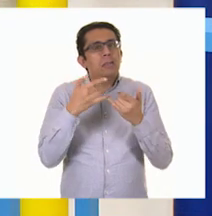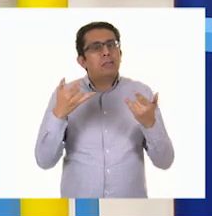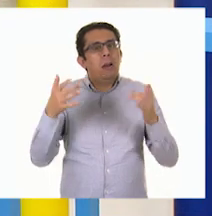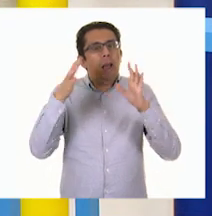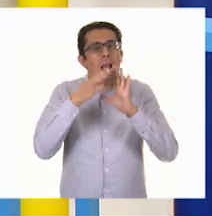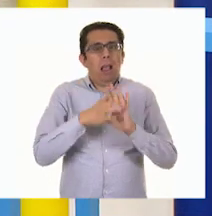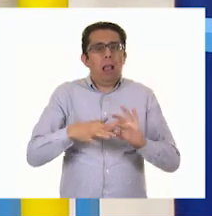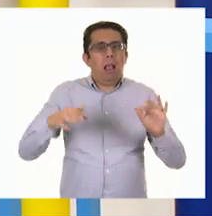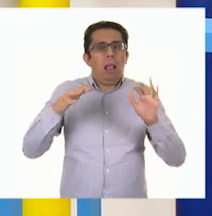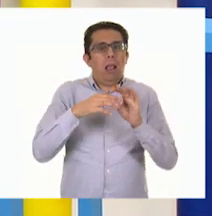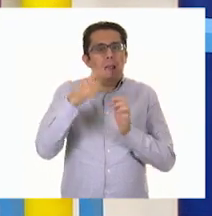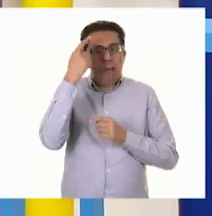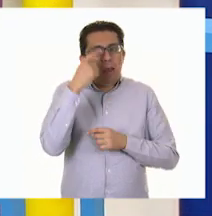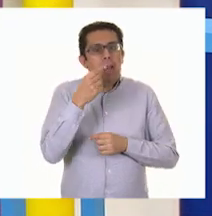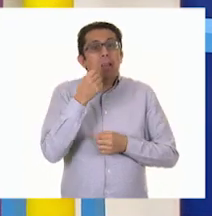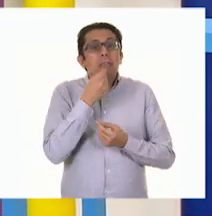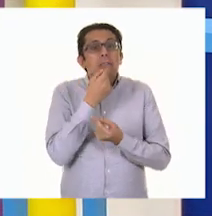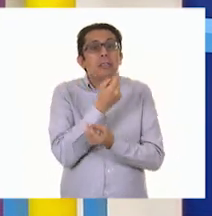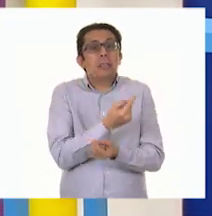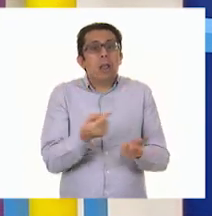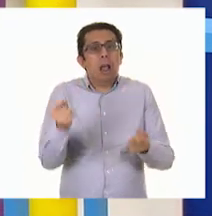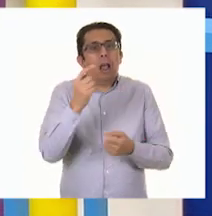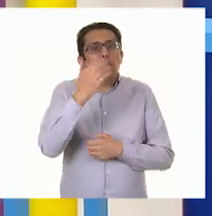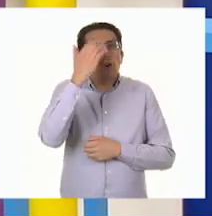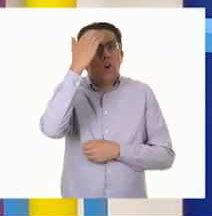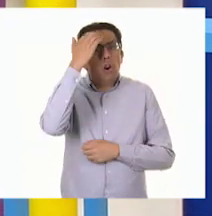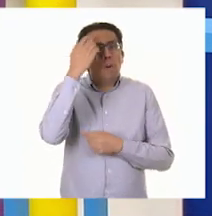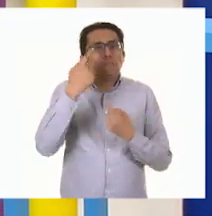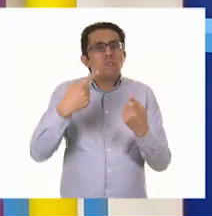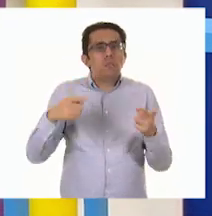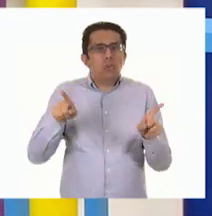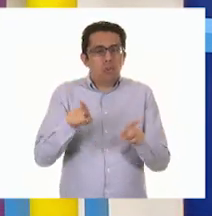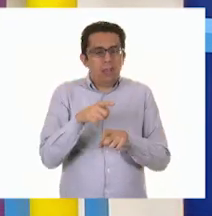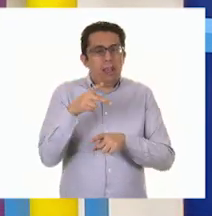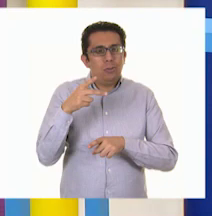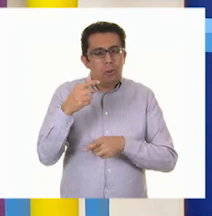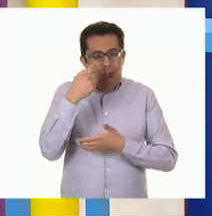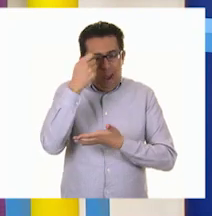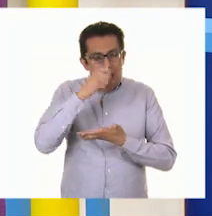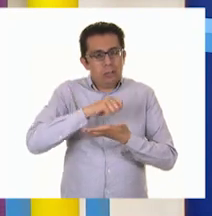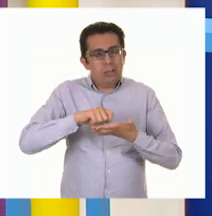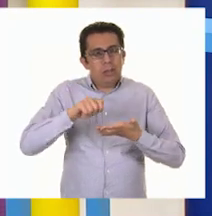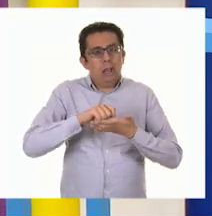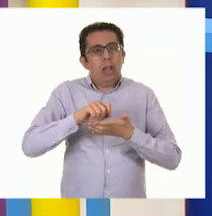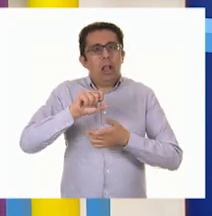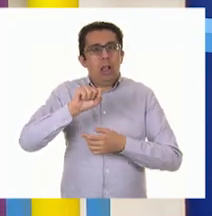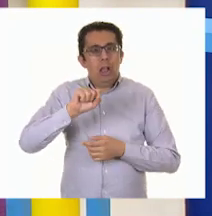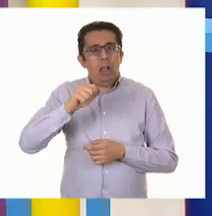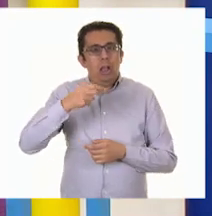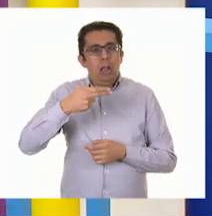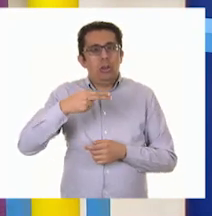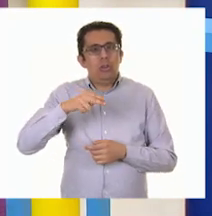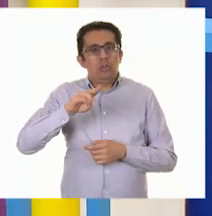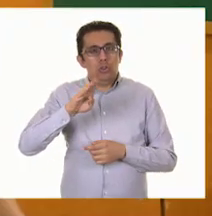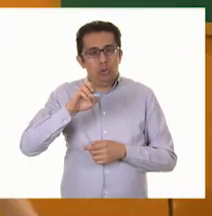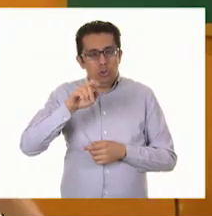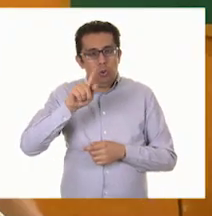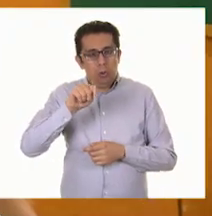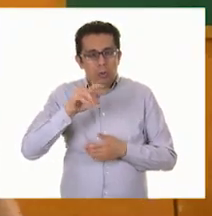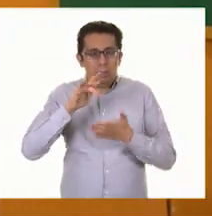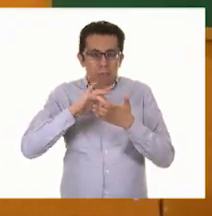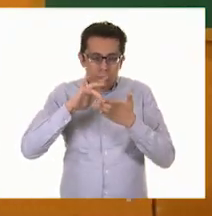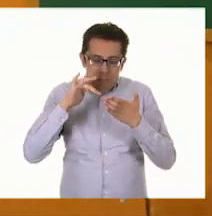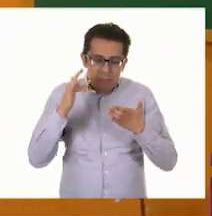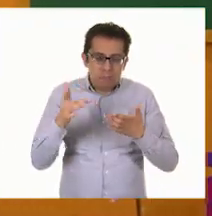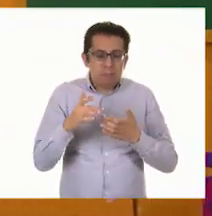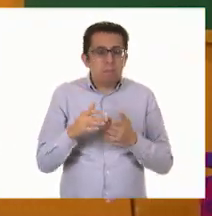historia y hacer que los niños conozcan la música de Schubert de esta forma tan lúdica. Muchas gracias. Muchas